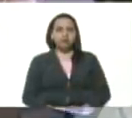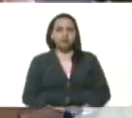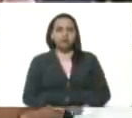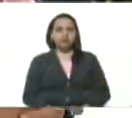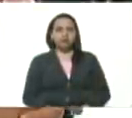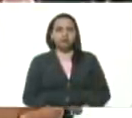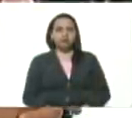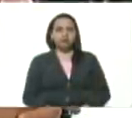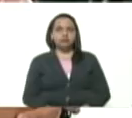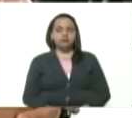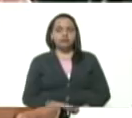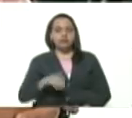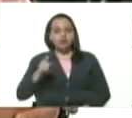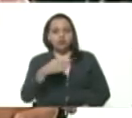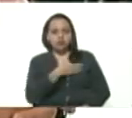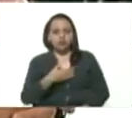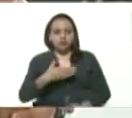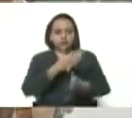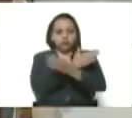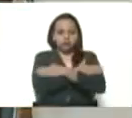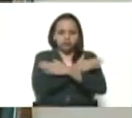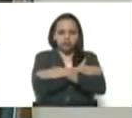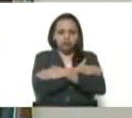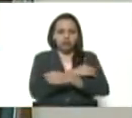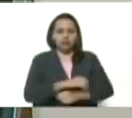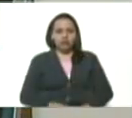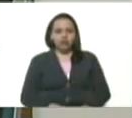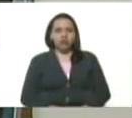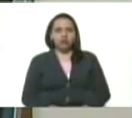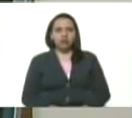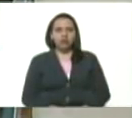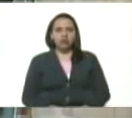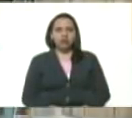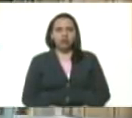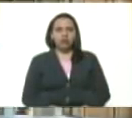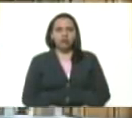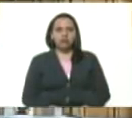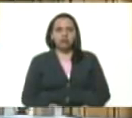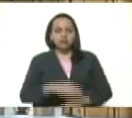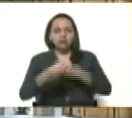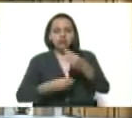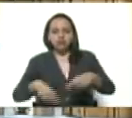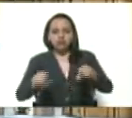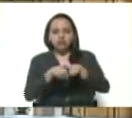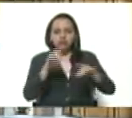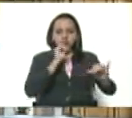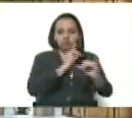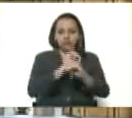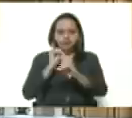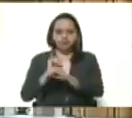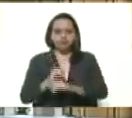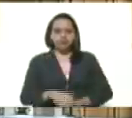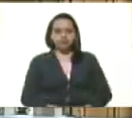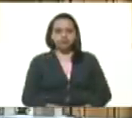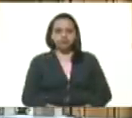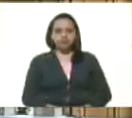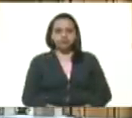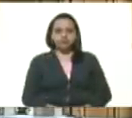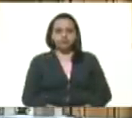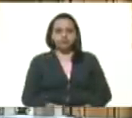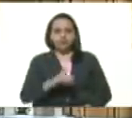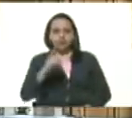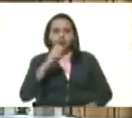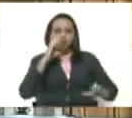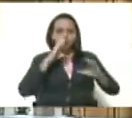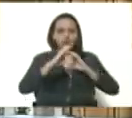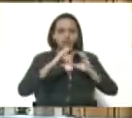Quiero enviar también mis felicitaciones tempraneras, como lo hice por las redes sociales y a través de un